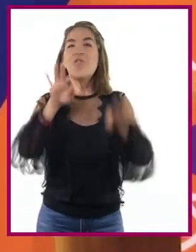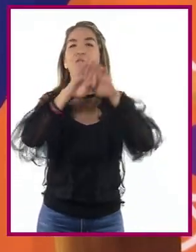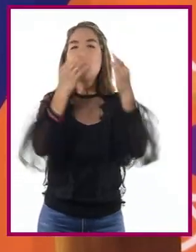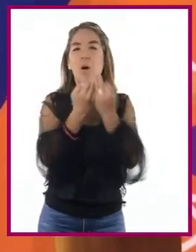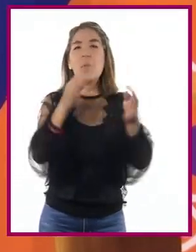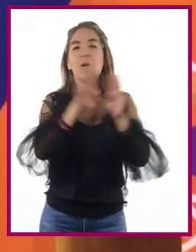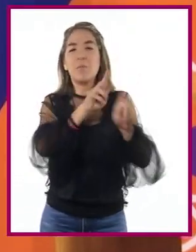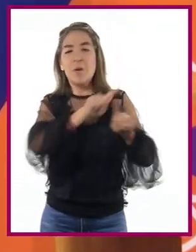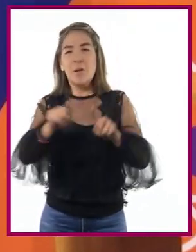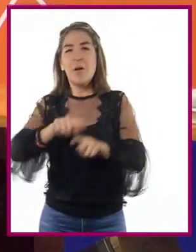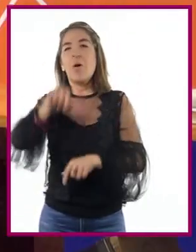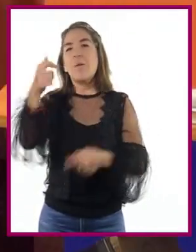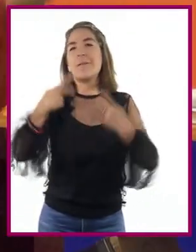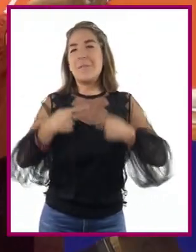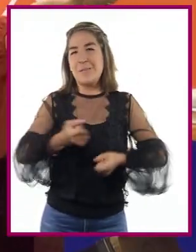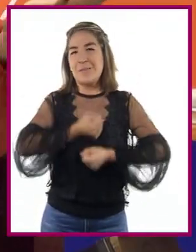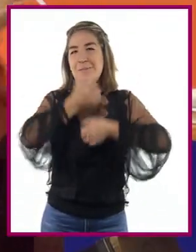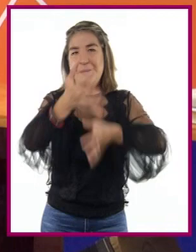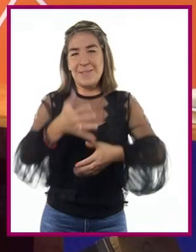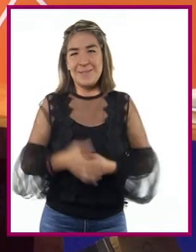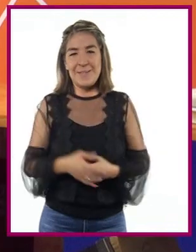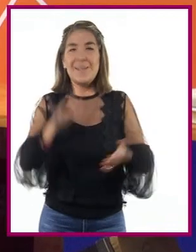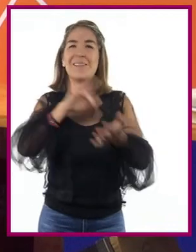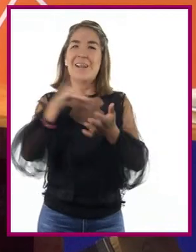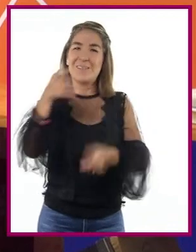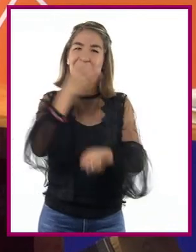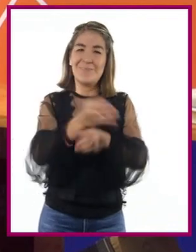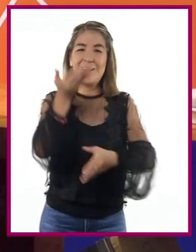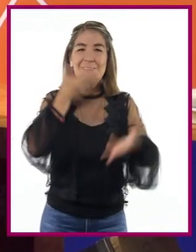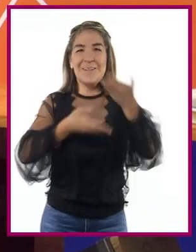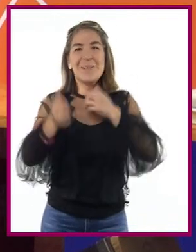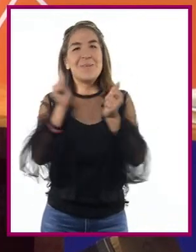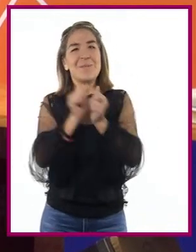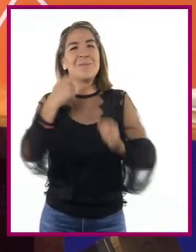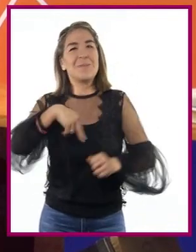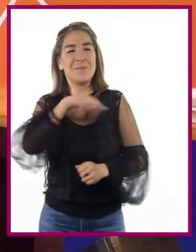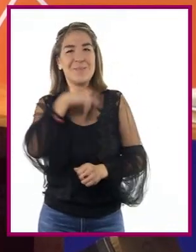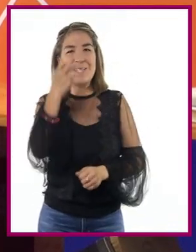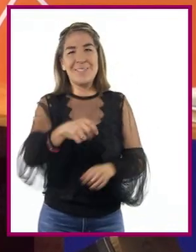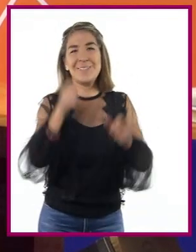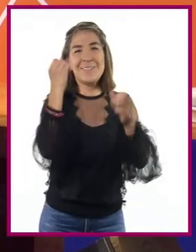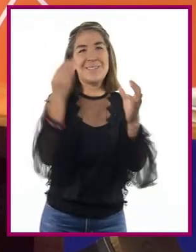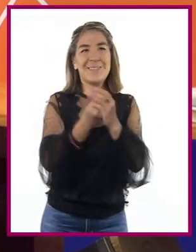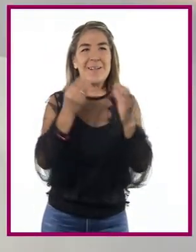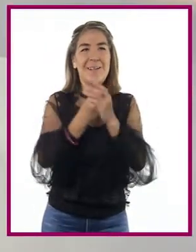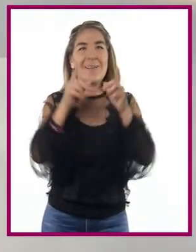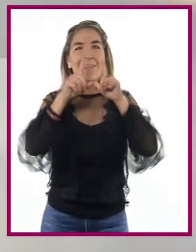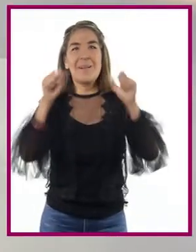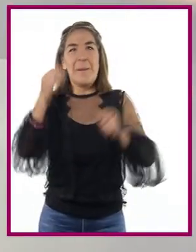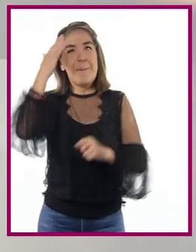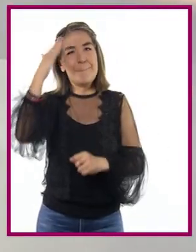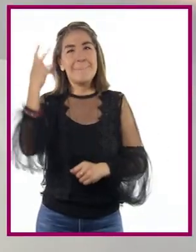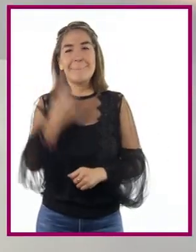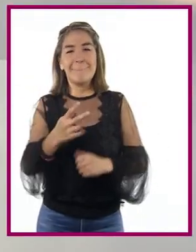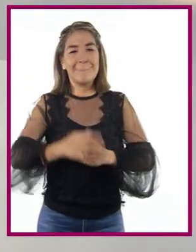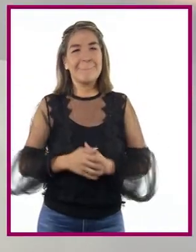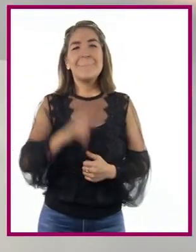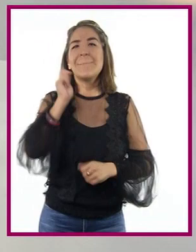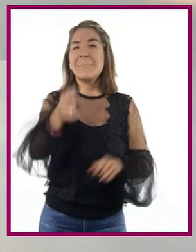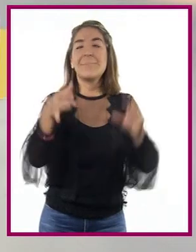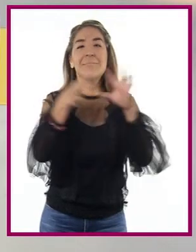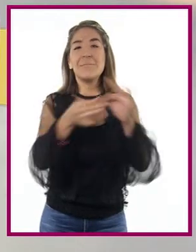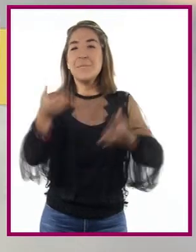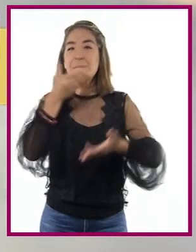en que otros se expresan. Gracias por compartir con nosotros esta sesión de Lengua Materna 2, en la que